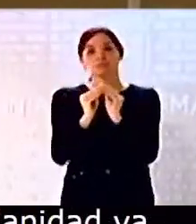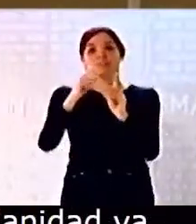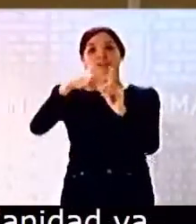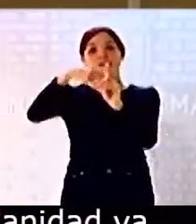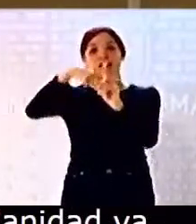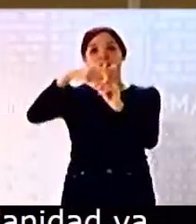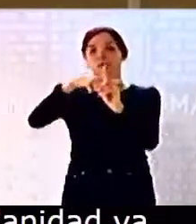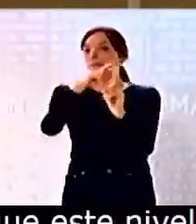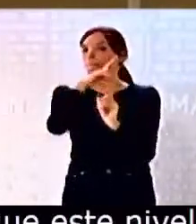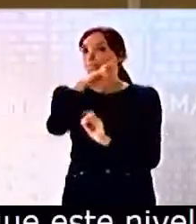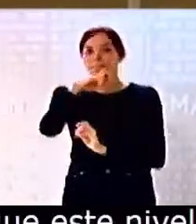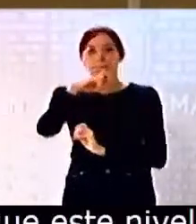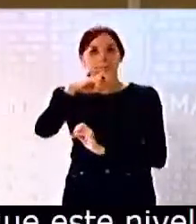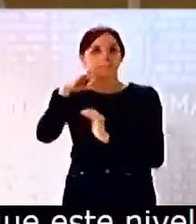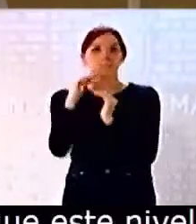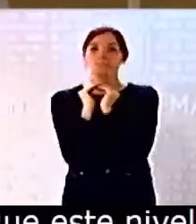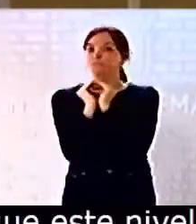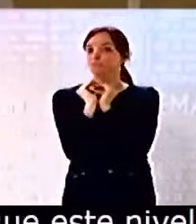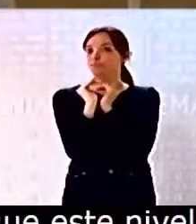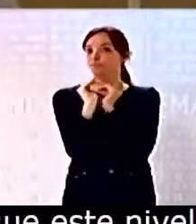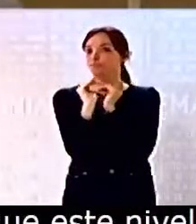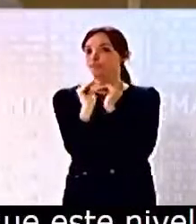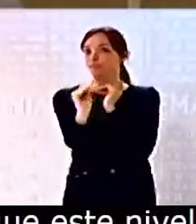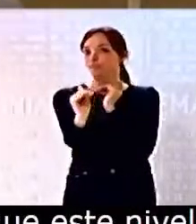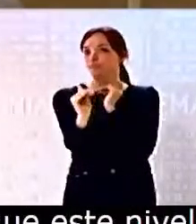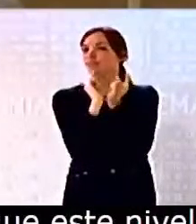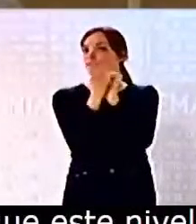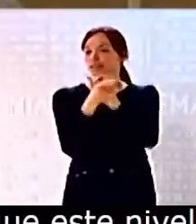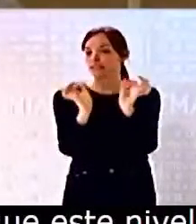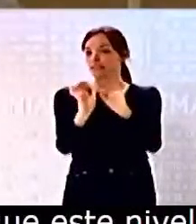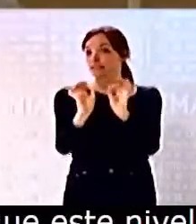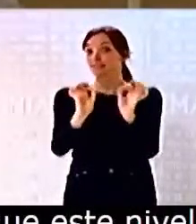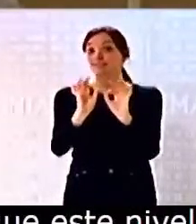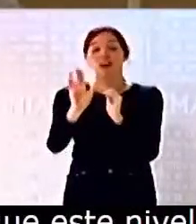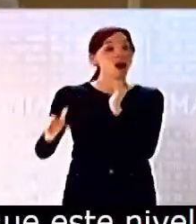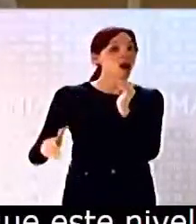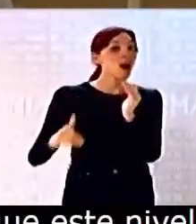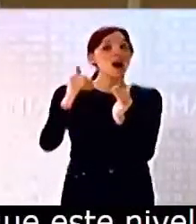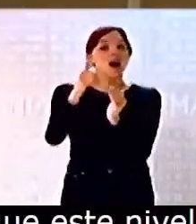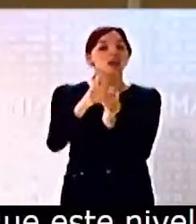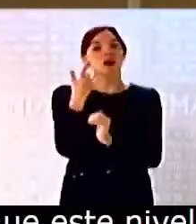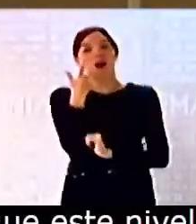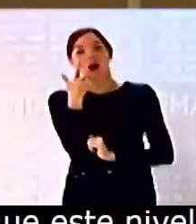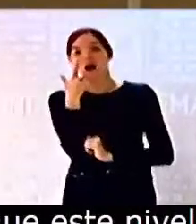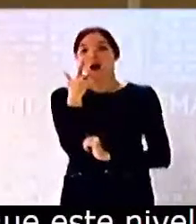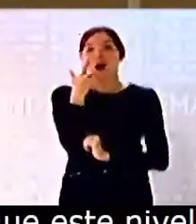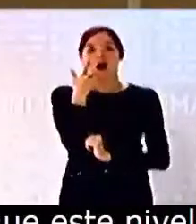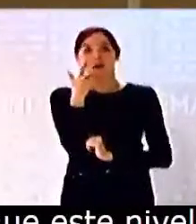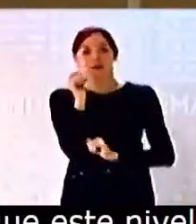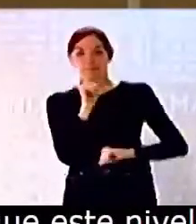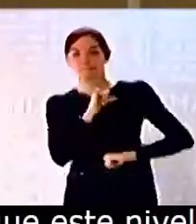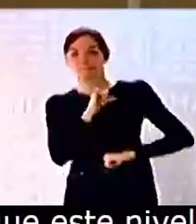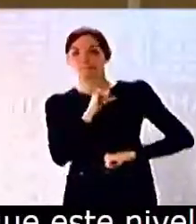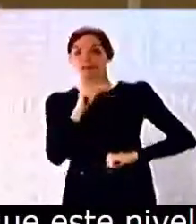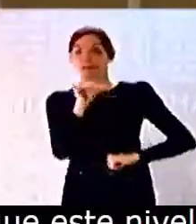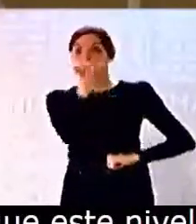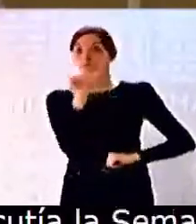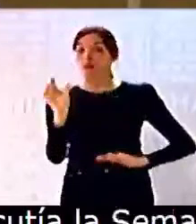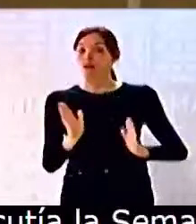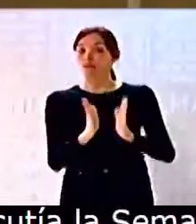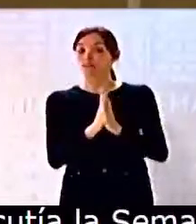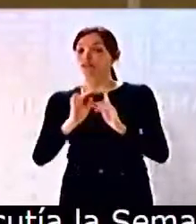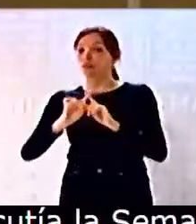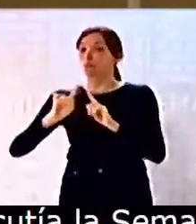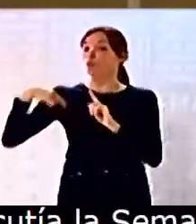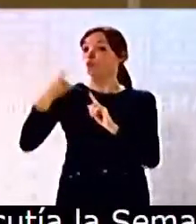bajaría hasta que no viésemos cómo repercutía la Semana Santa en las